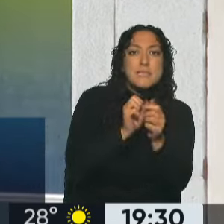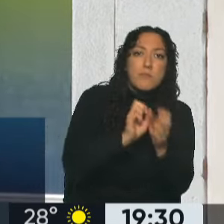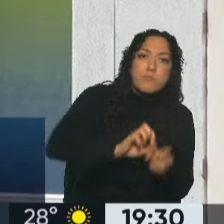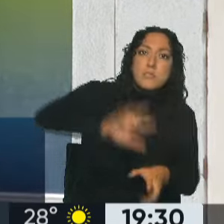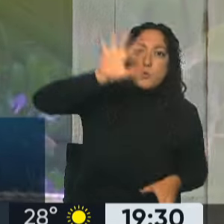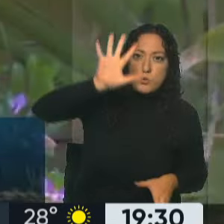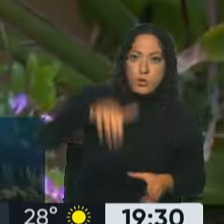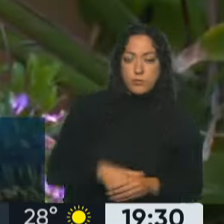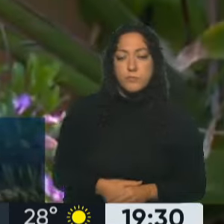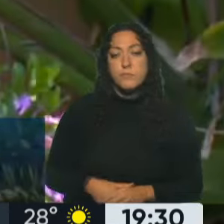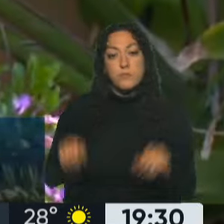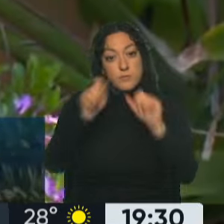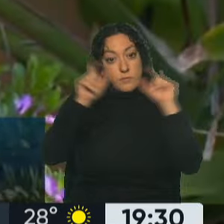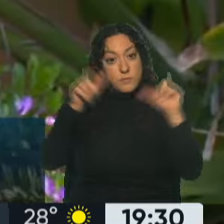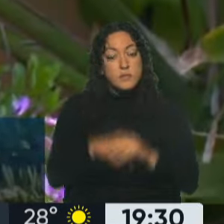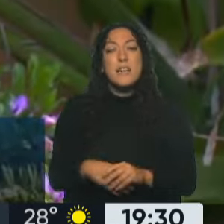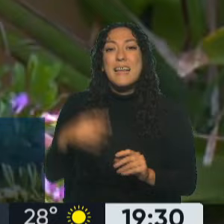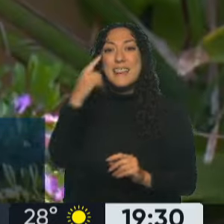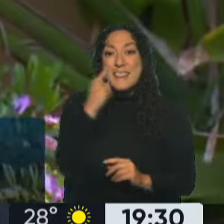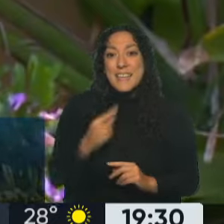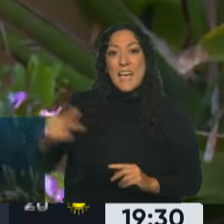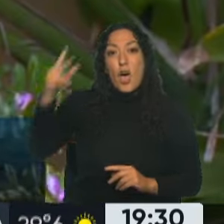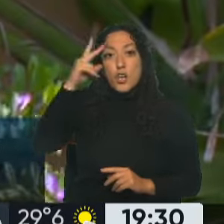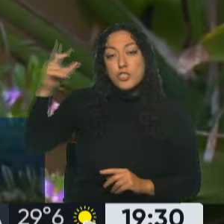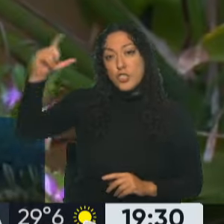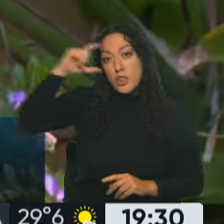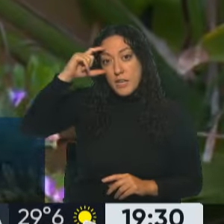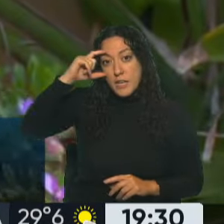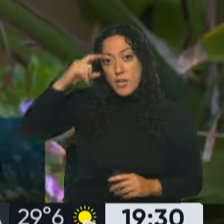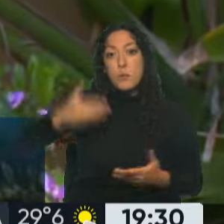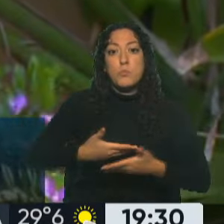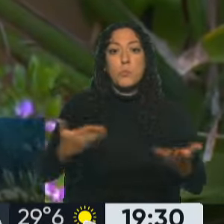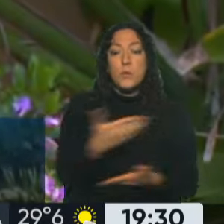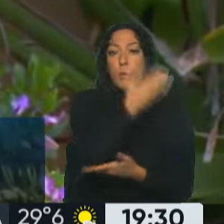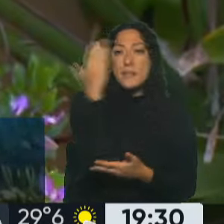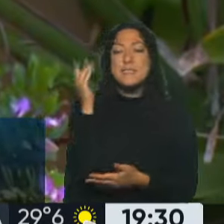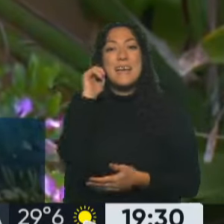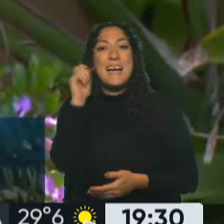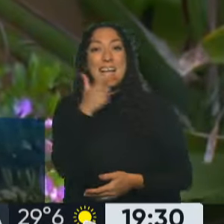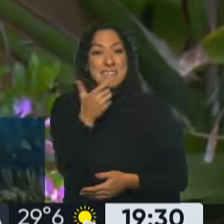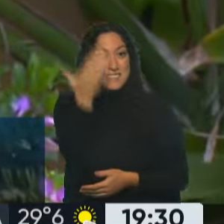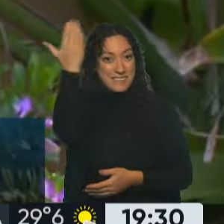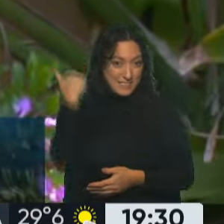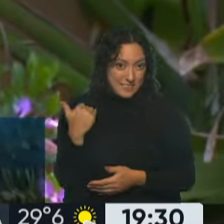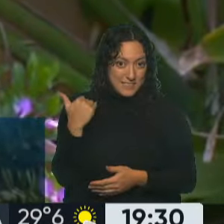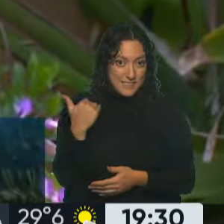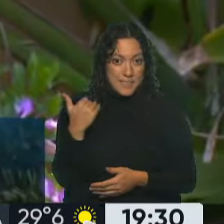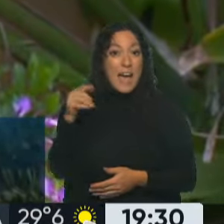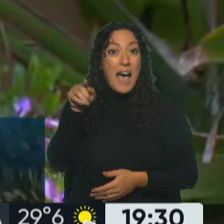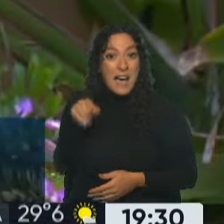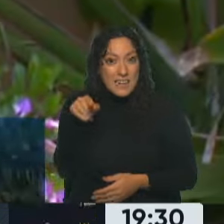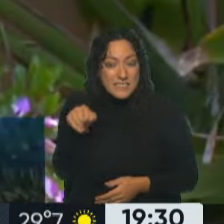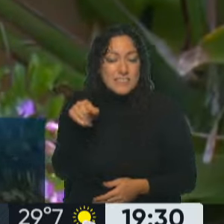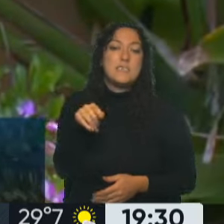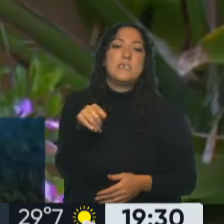vamos. El día 8 de enero tuvimos la audiencia del gas. En la audiencia de gas y soslayaron lo